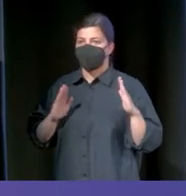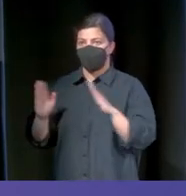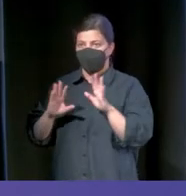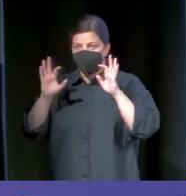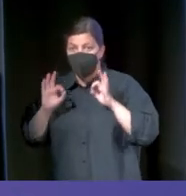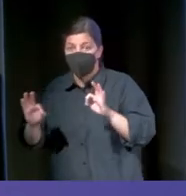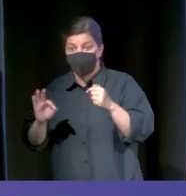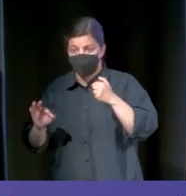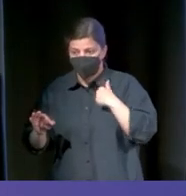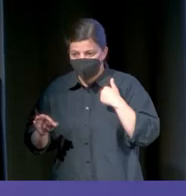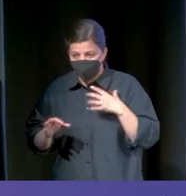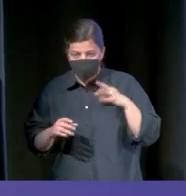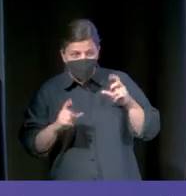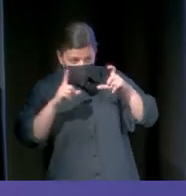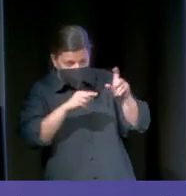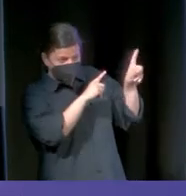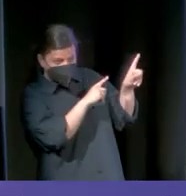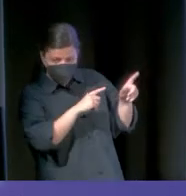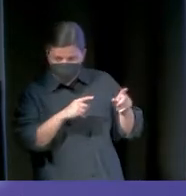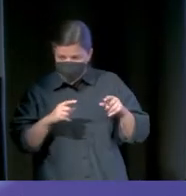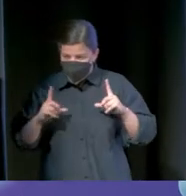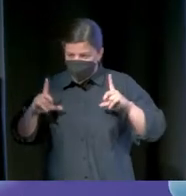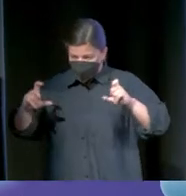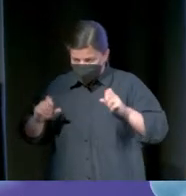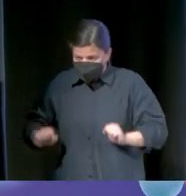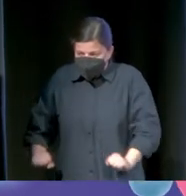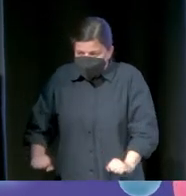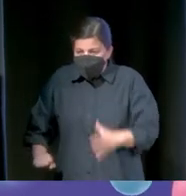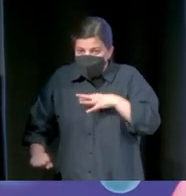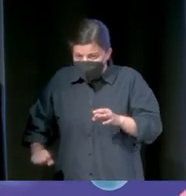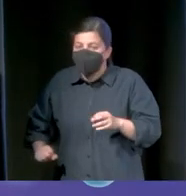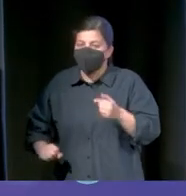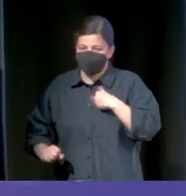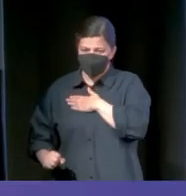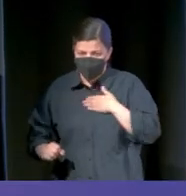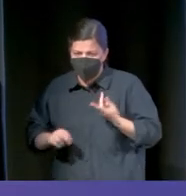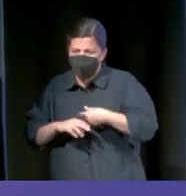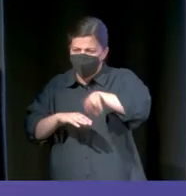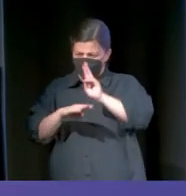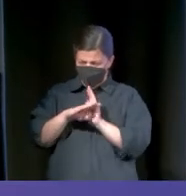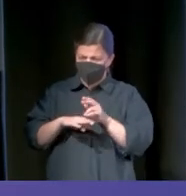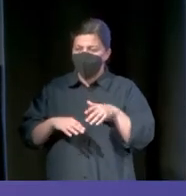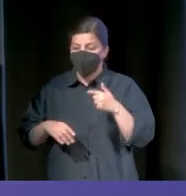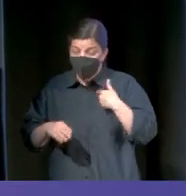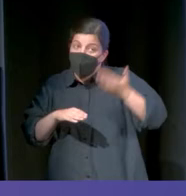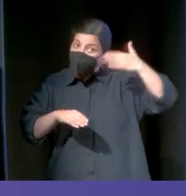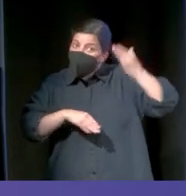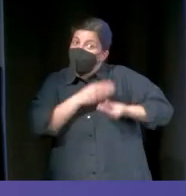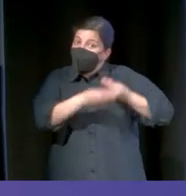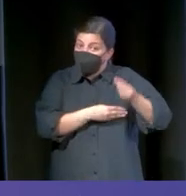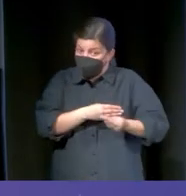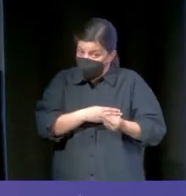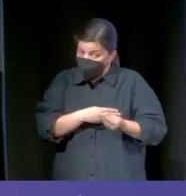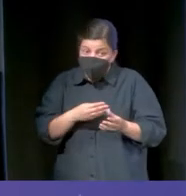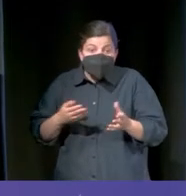justo que yo conseguí mantenerme yo sé que estáis esperando luego que yo haga voltereta hacia atrás no sé cuánto lo hice por lo que